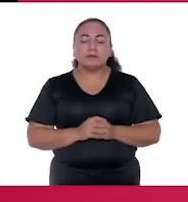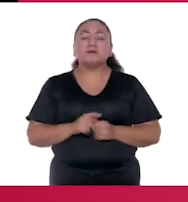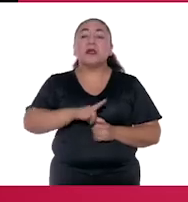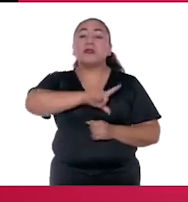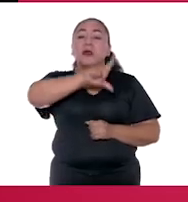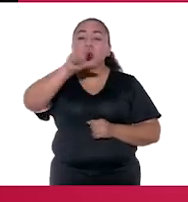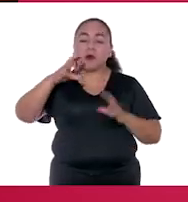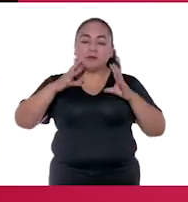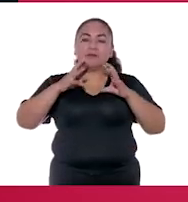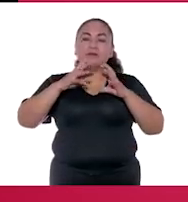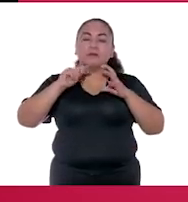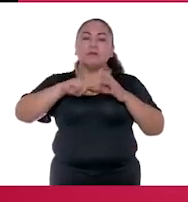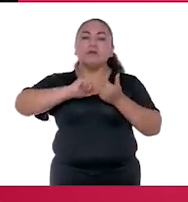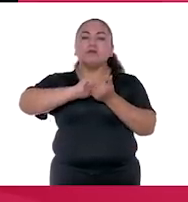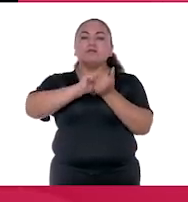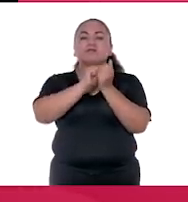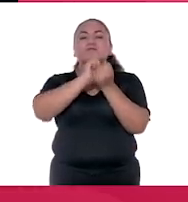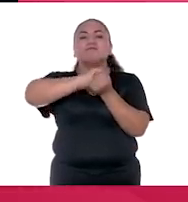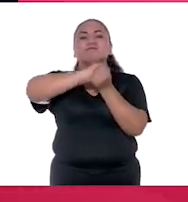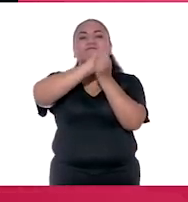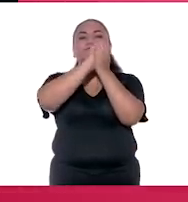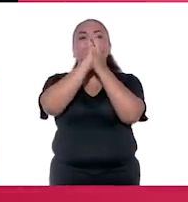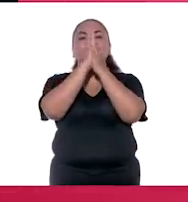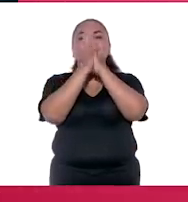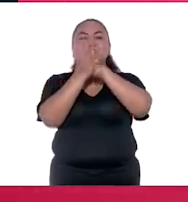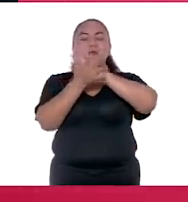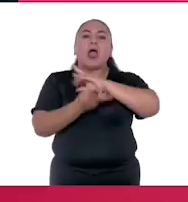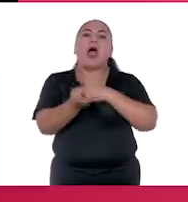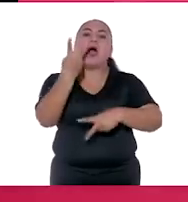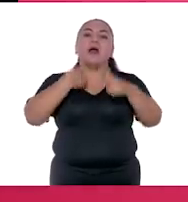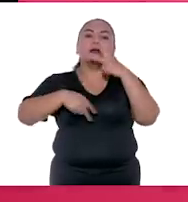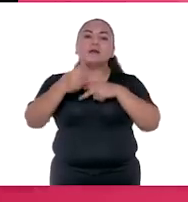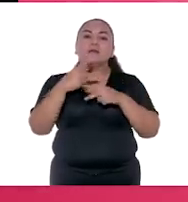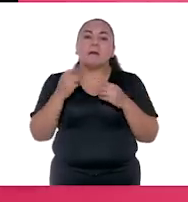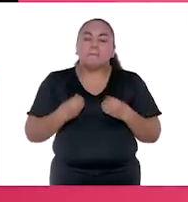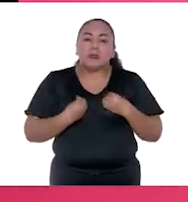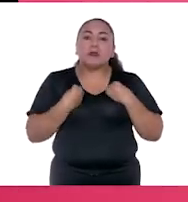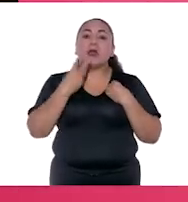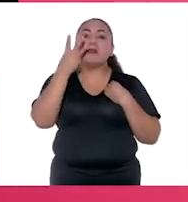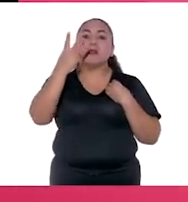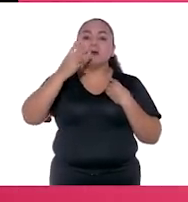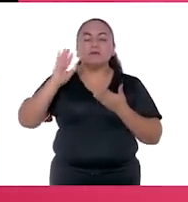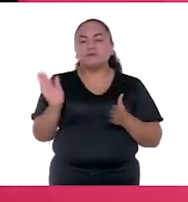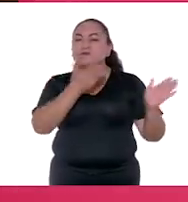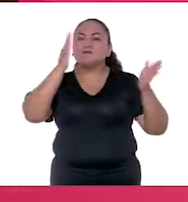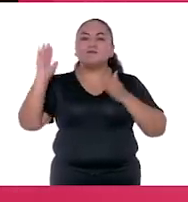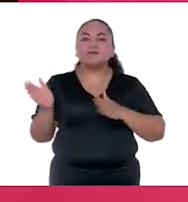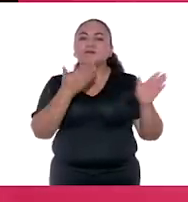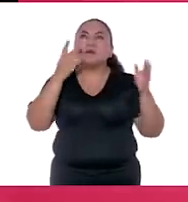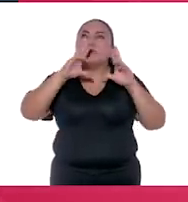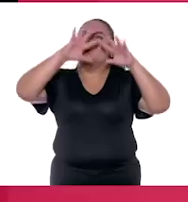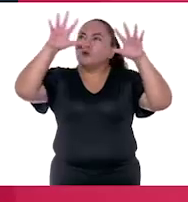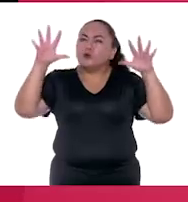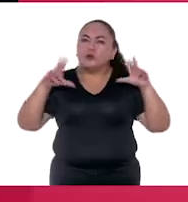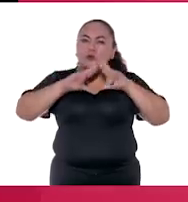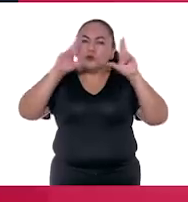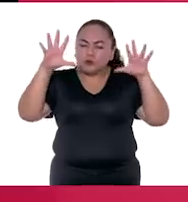Luego el planeta evolucionó. Surgió la vida, hubo 3 glaciaciones y 5 extinciones masivas.